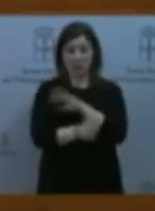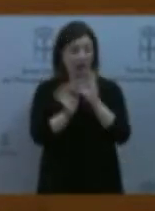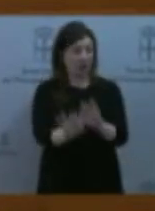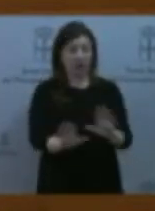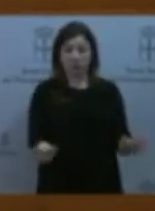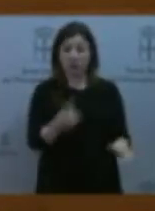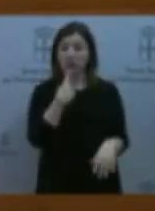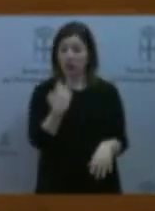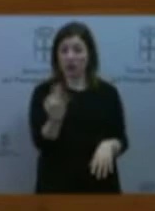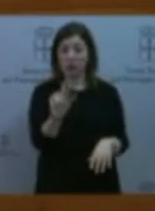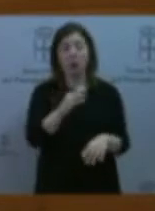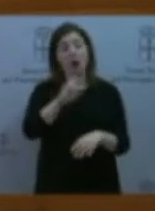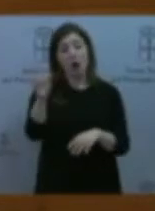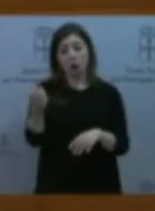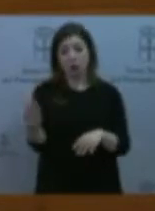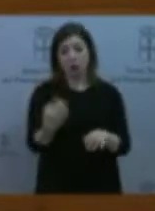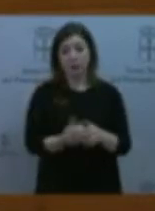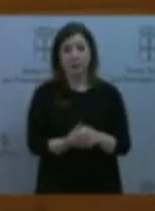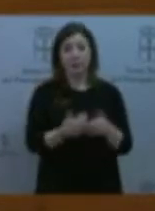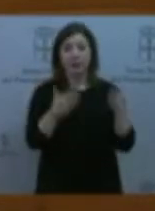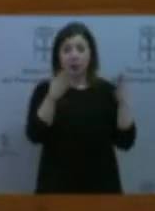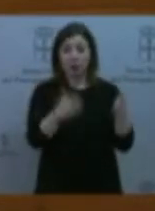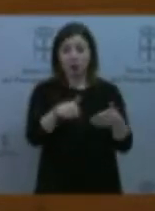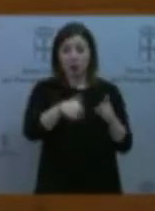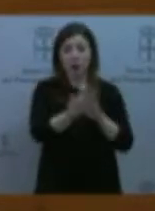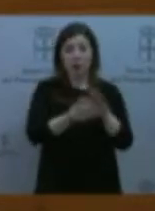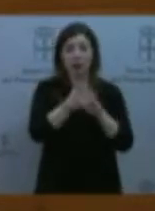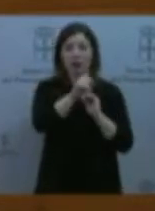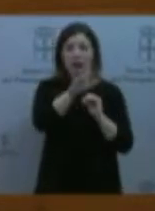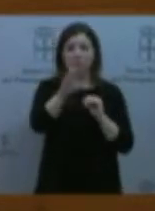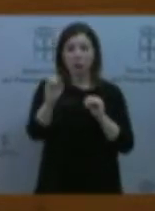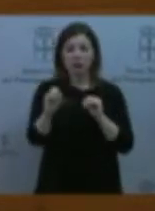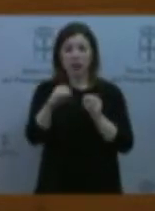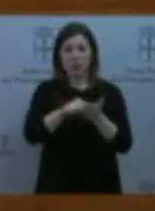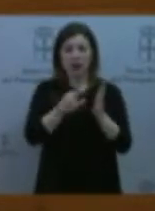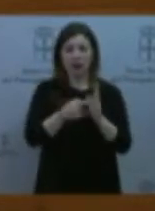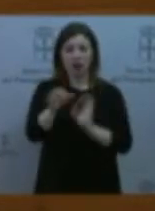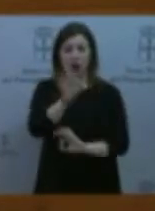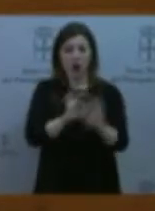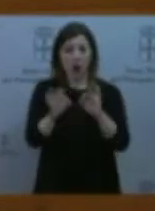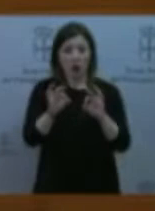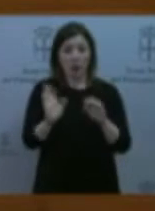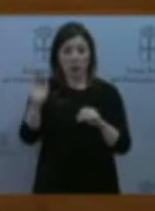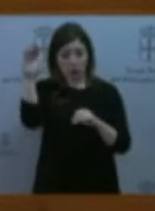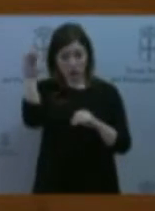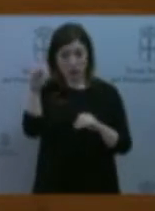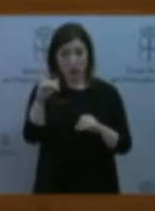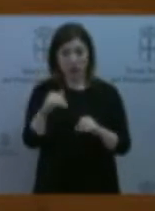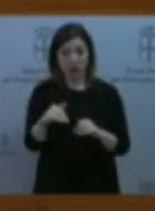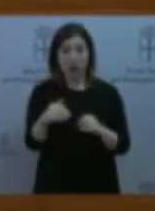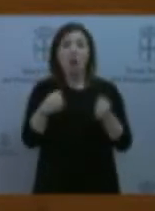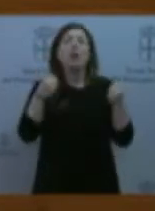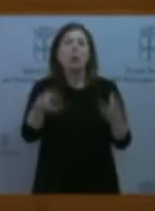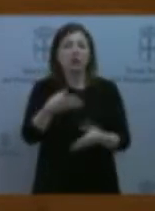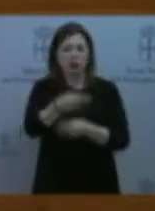usted nos ha hablado de 150 planes de ordenación de montes, de proyectos. ¿Cuántos se han ejecutado realmente? ¿Cuántas hectáreas